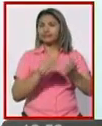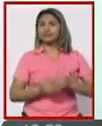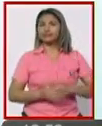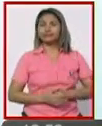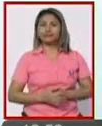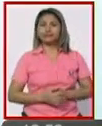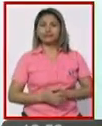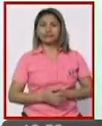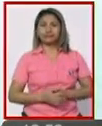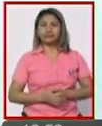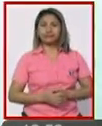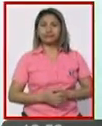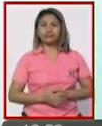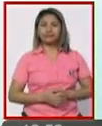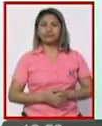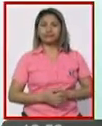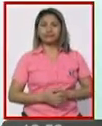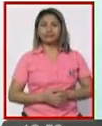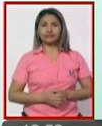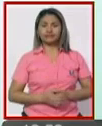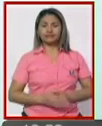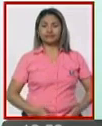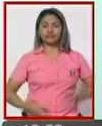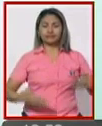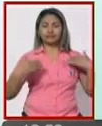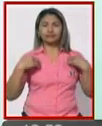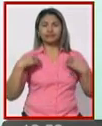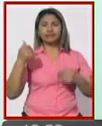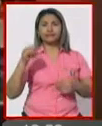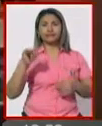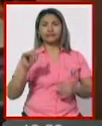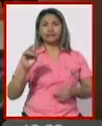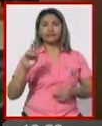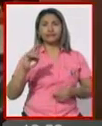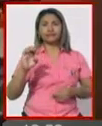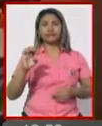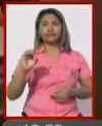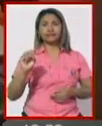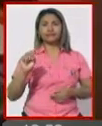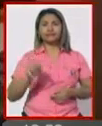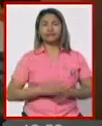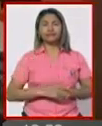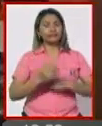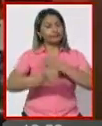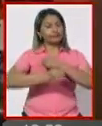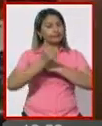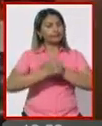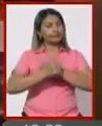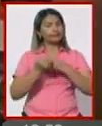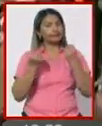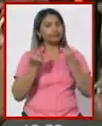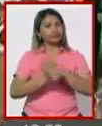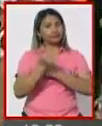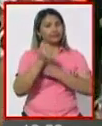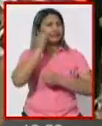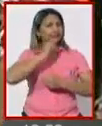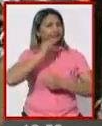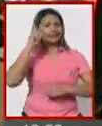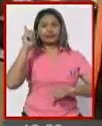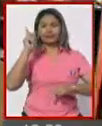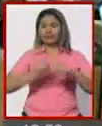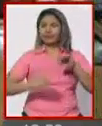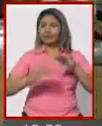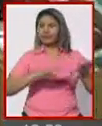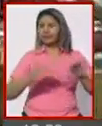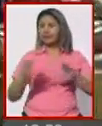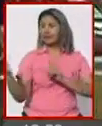¿no? ¿De la comunidad de estas personas? Son de la comunidad de Ayorea, son. ¿Por qué? Peligrosos, son sumamente peligrosos. No se puede hacer nada